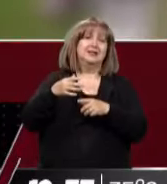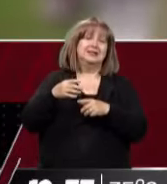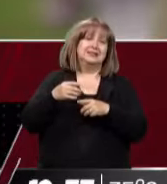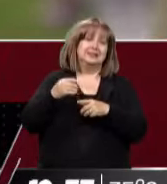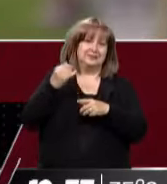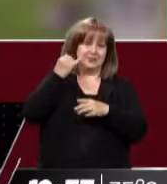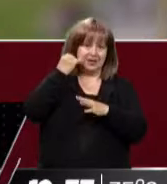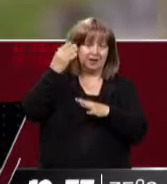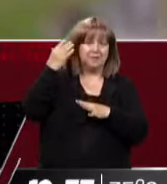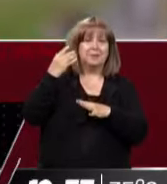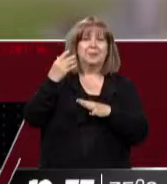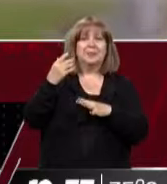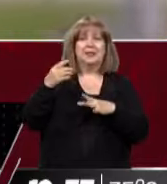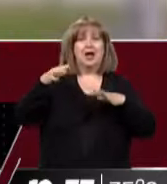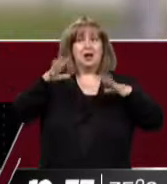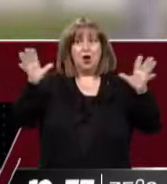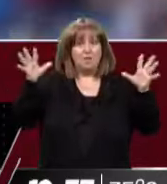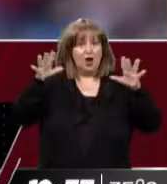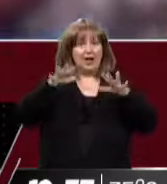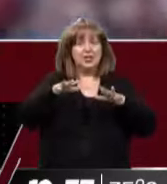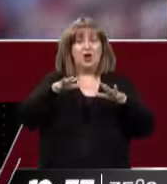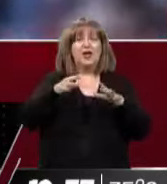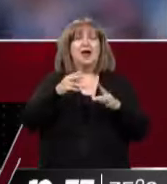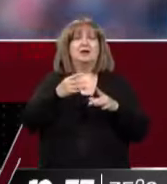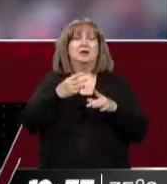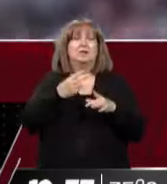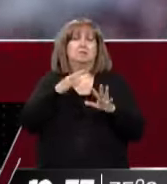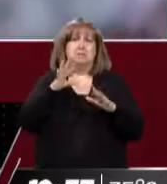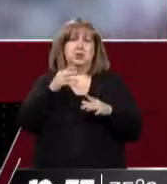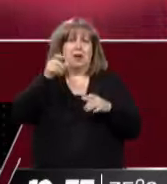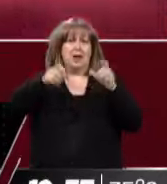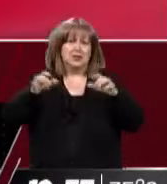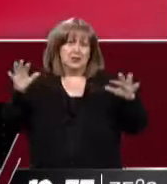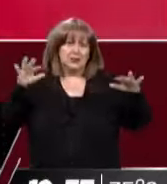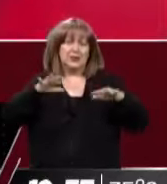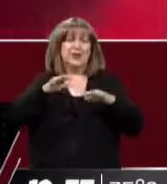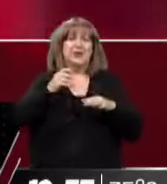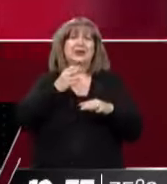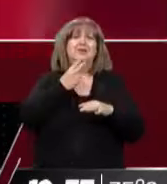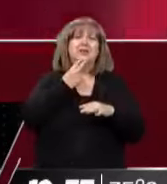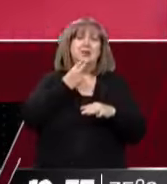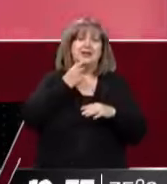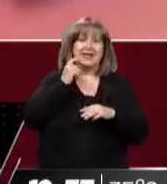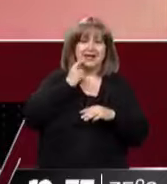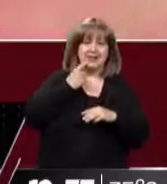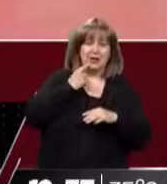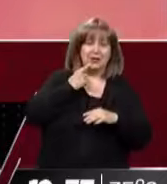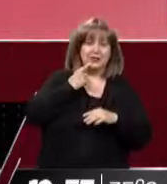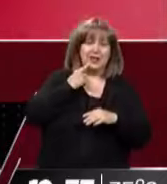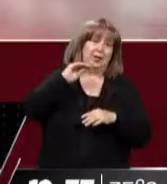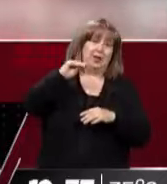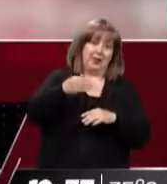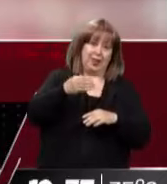haber finalizado con toda esa convocatoria y nos quedó un gusto amargo y bueno esta resolución o el partido que podía se podría jugar